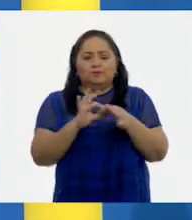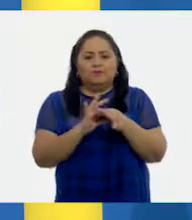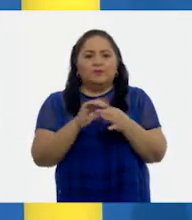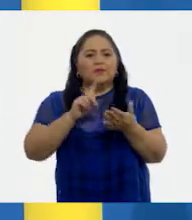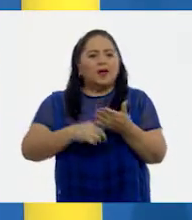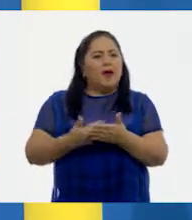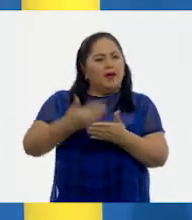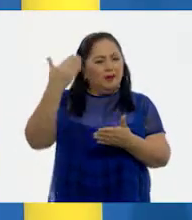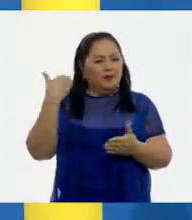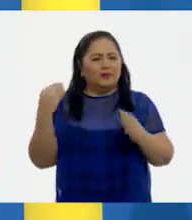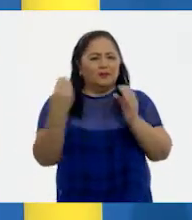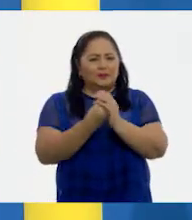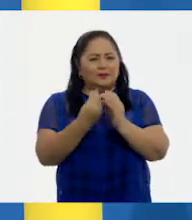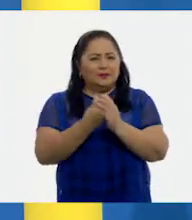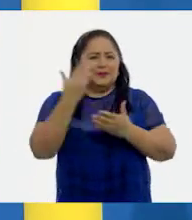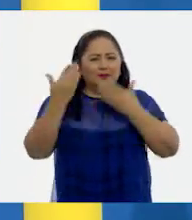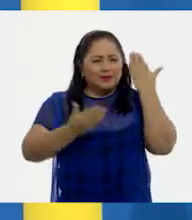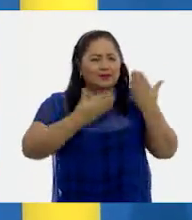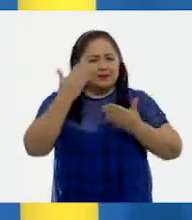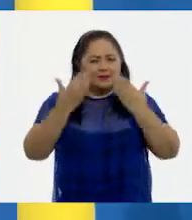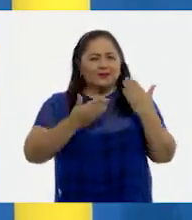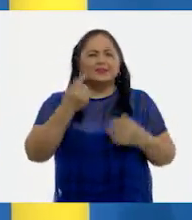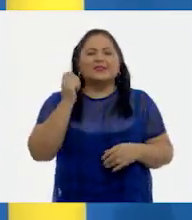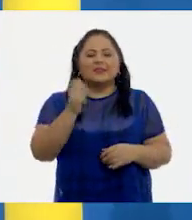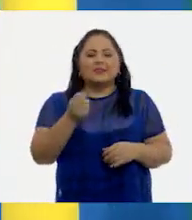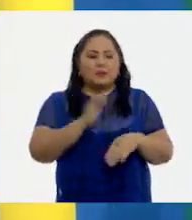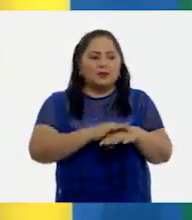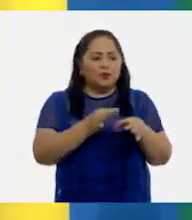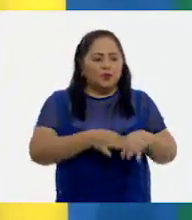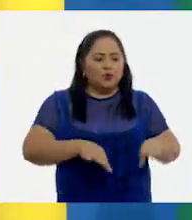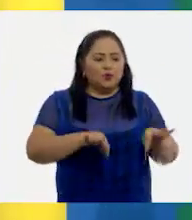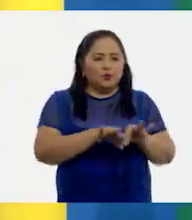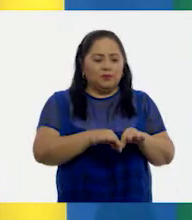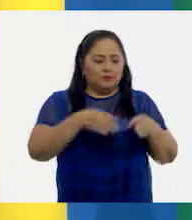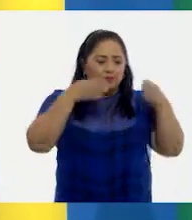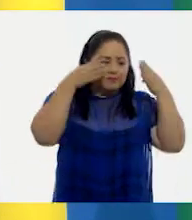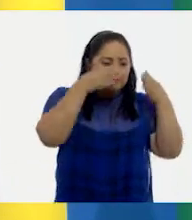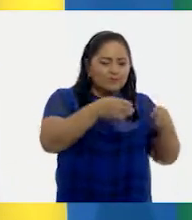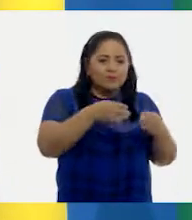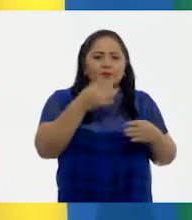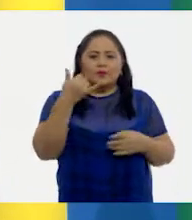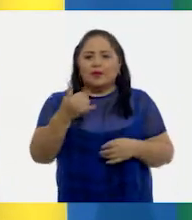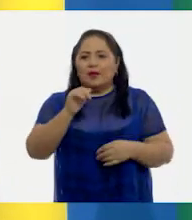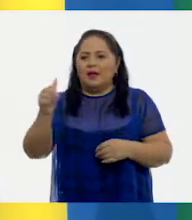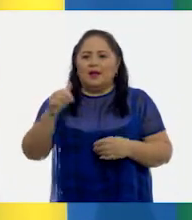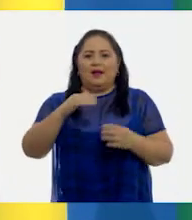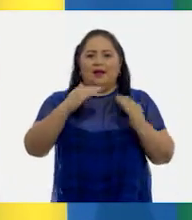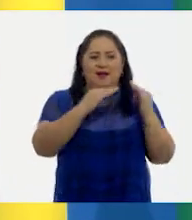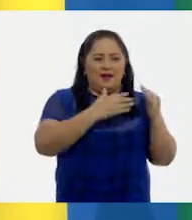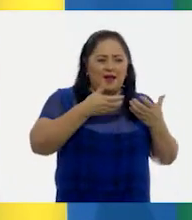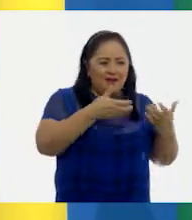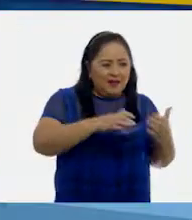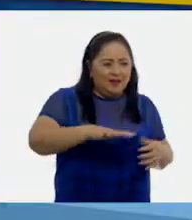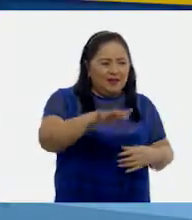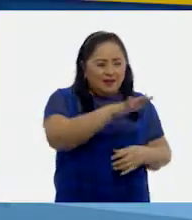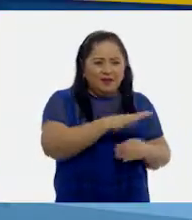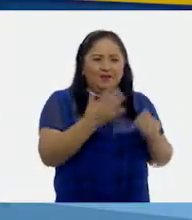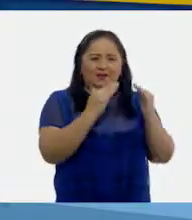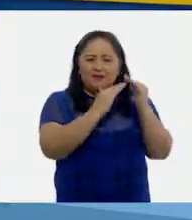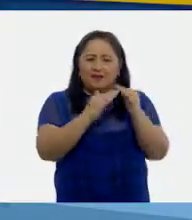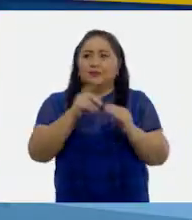sesión pasada en la que estudiamos los factores que propician la concentración y dispersión de la población. Exactamente,